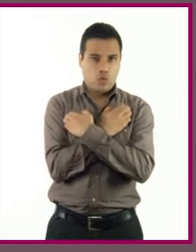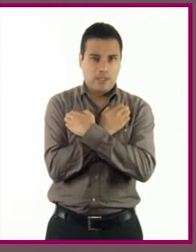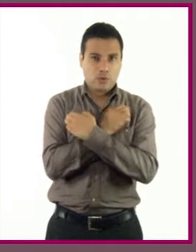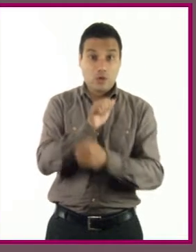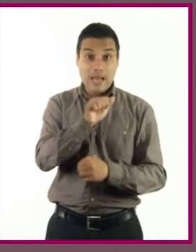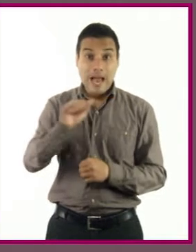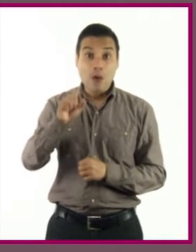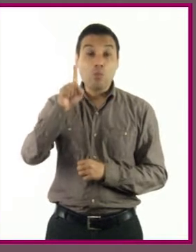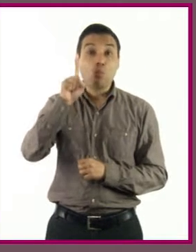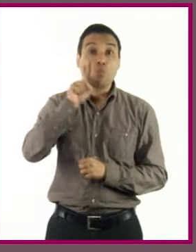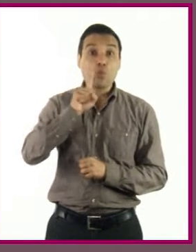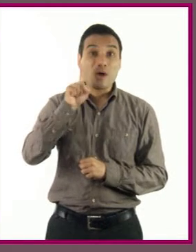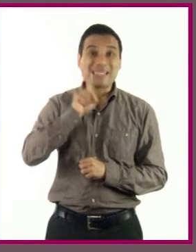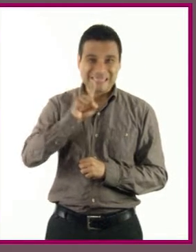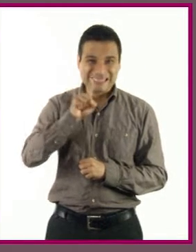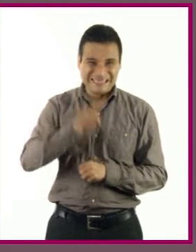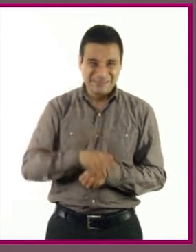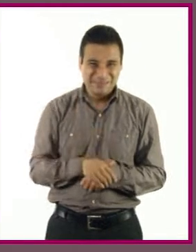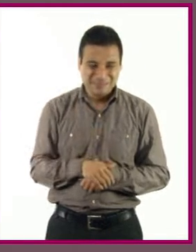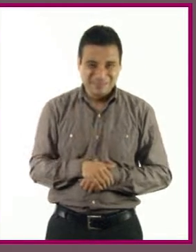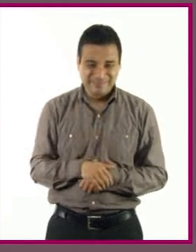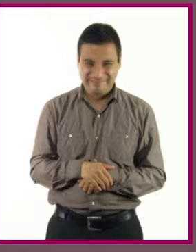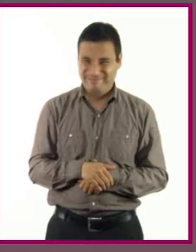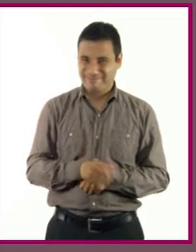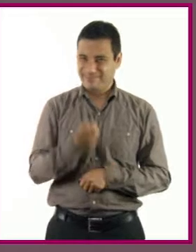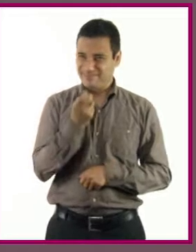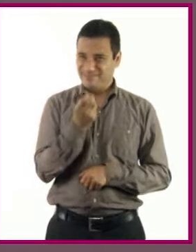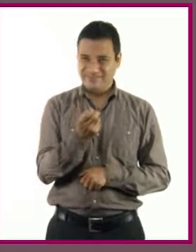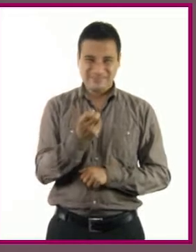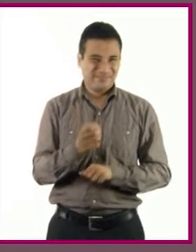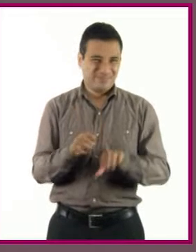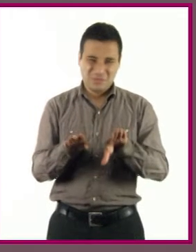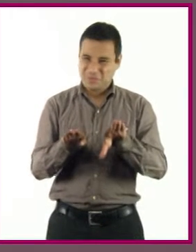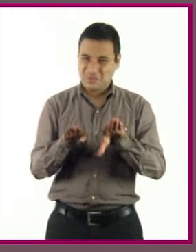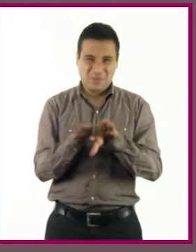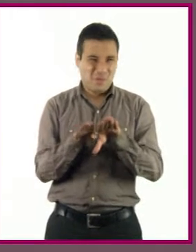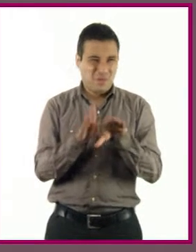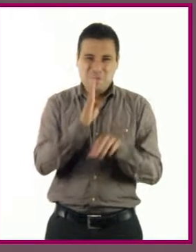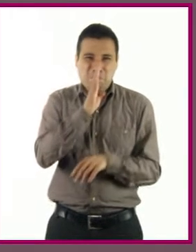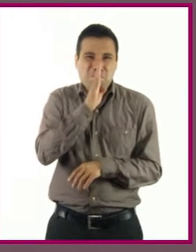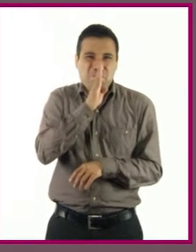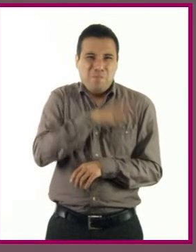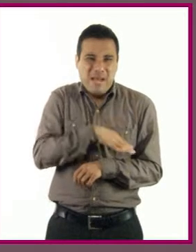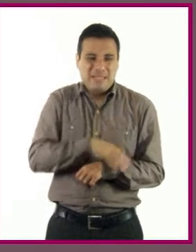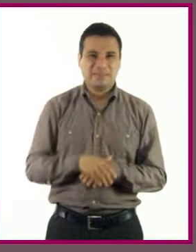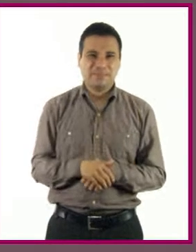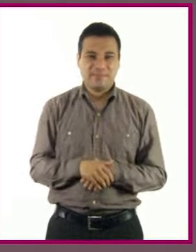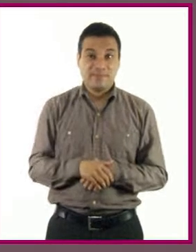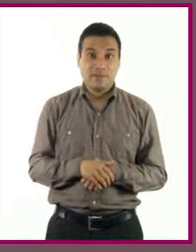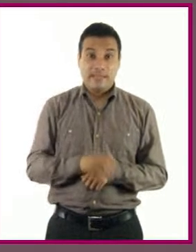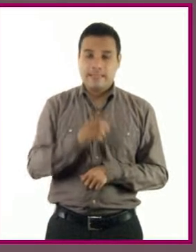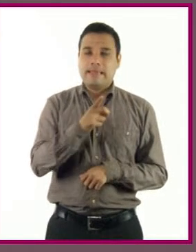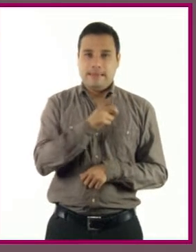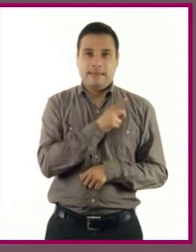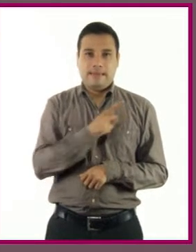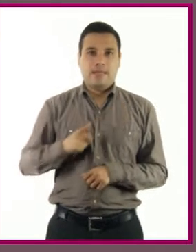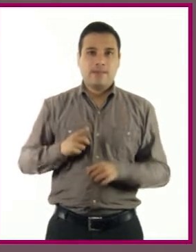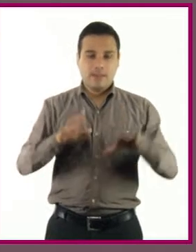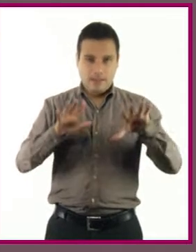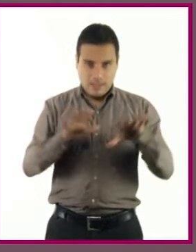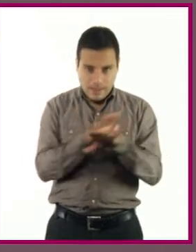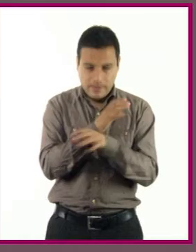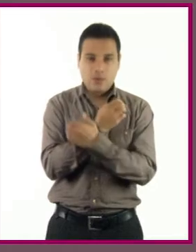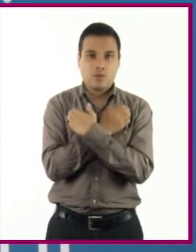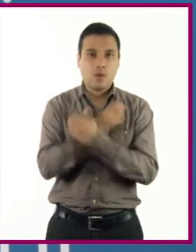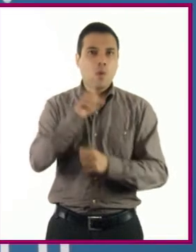mujeres que proveía la sociedad hacían más daño que bien, pues con otra educación, las mujeres